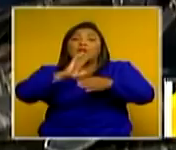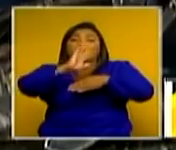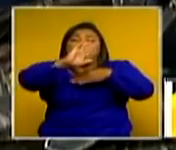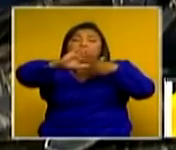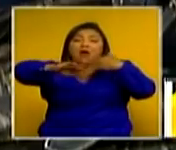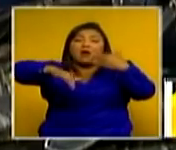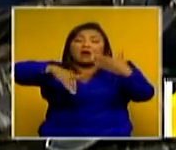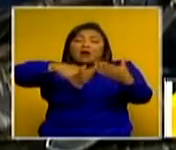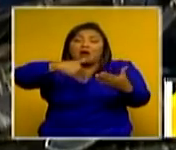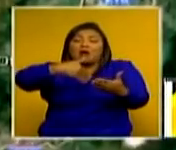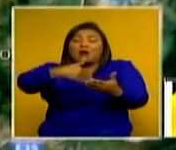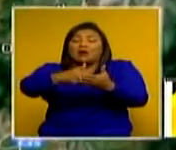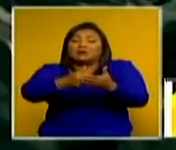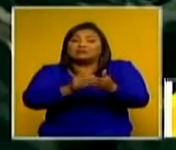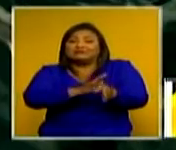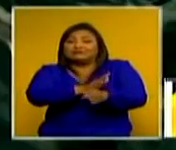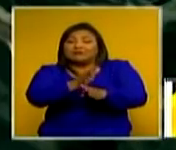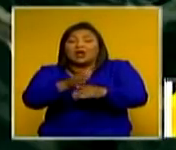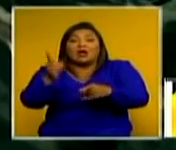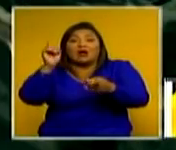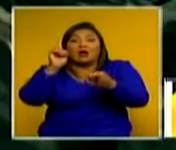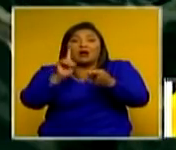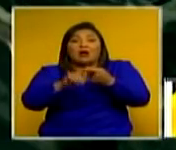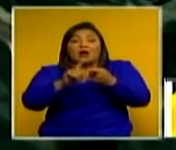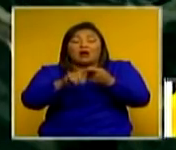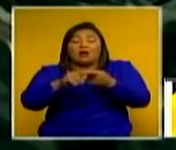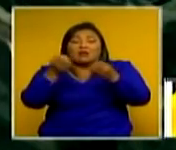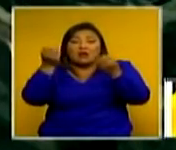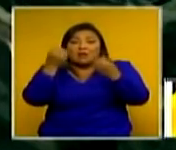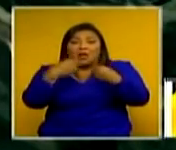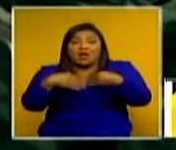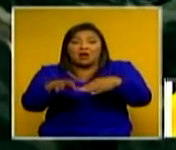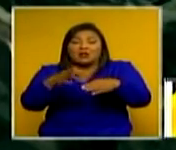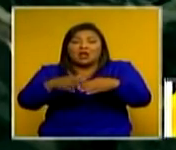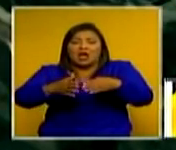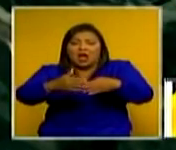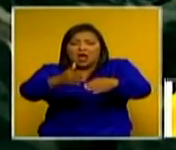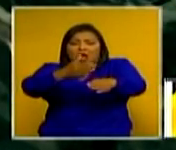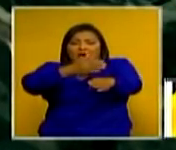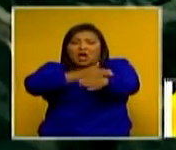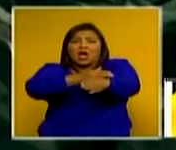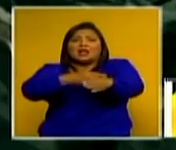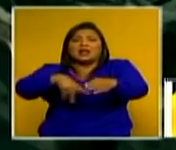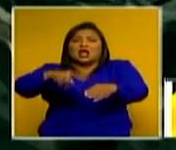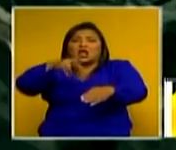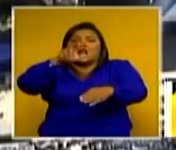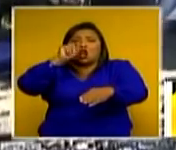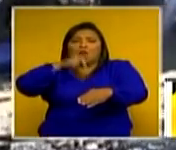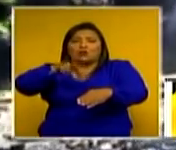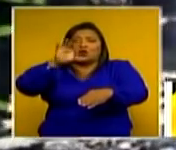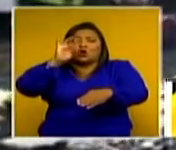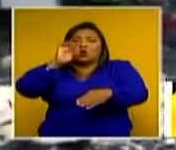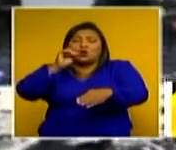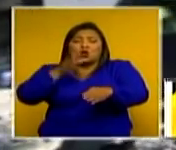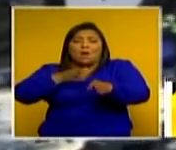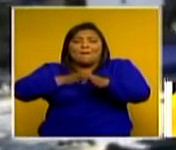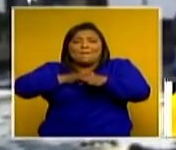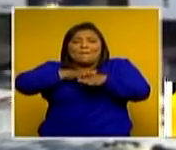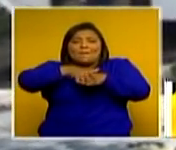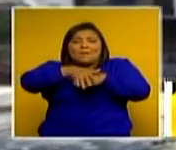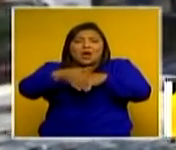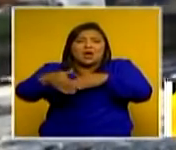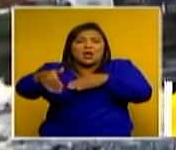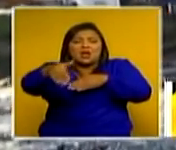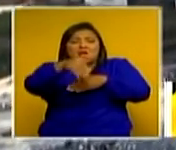contra los inmuebles hasta que pista comienza a perder antes del kilómetro ocho y baja sin control finalmente a quien que